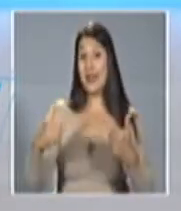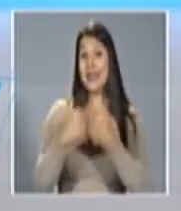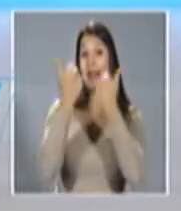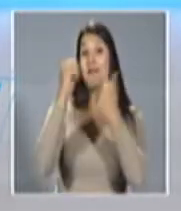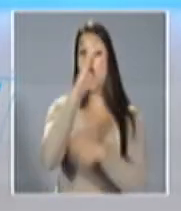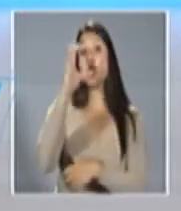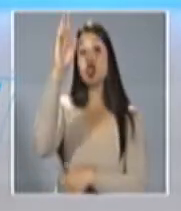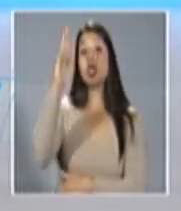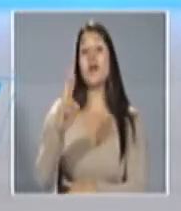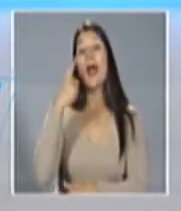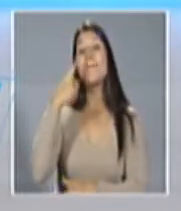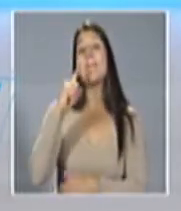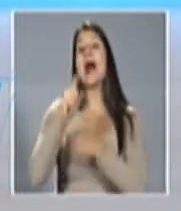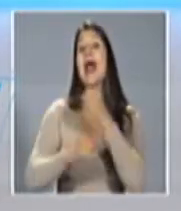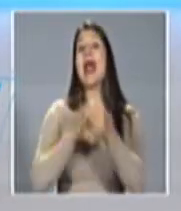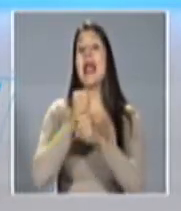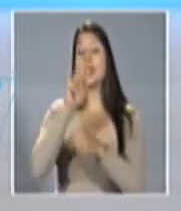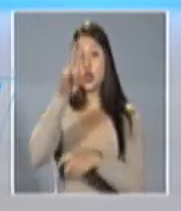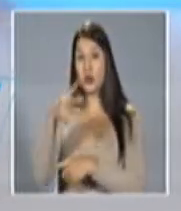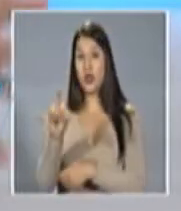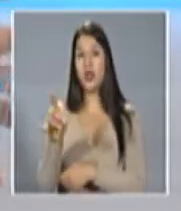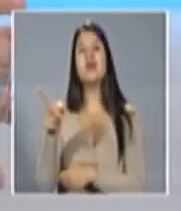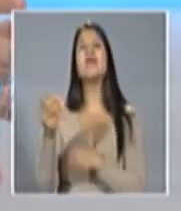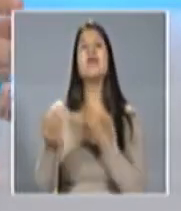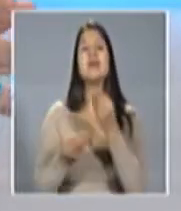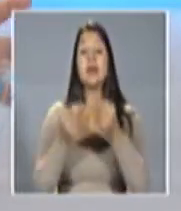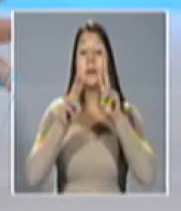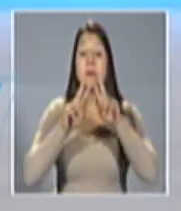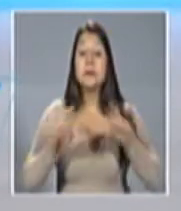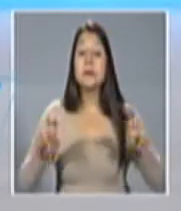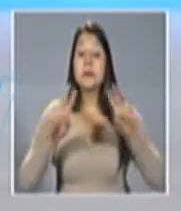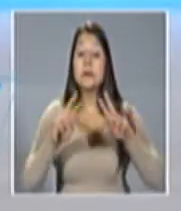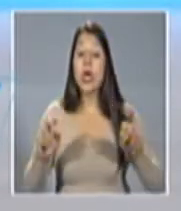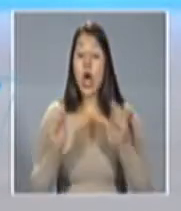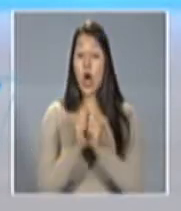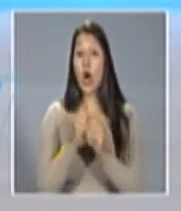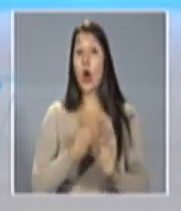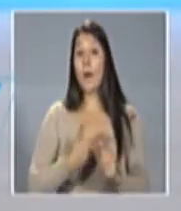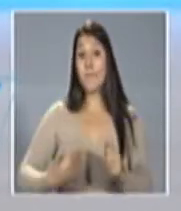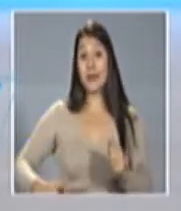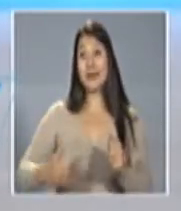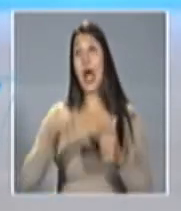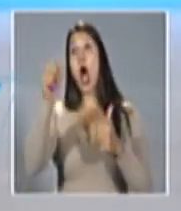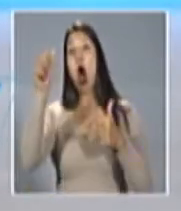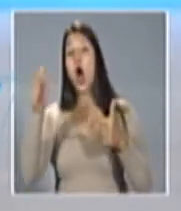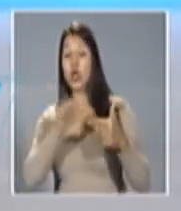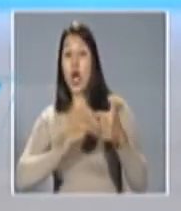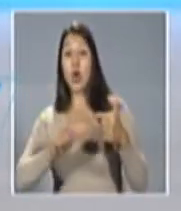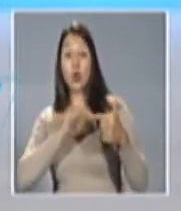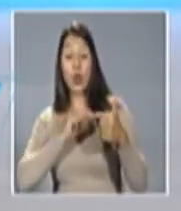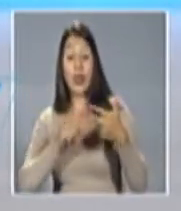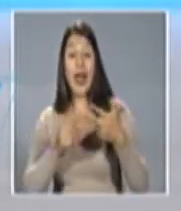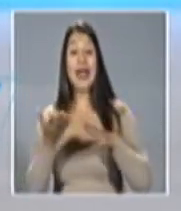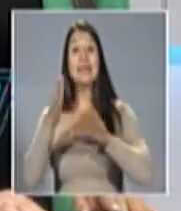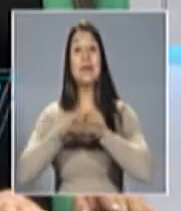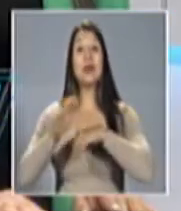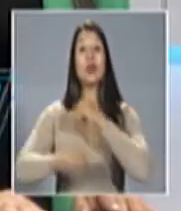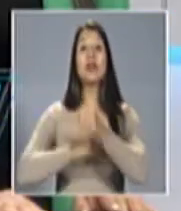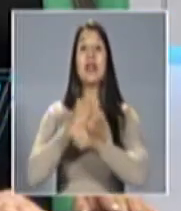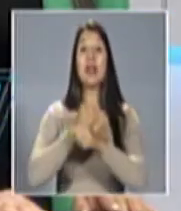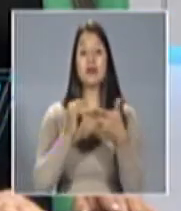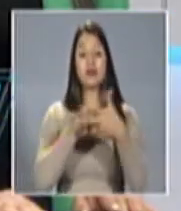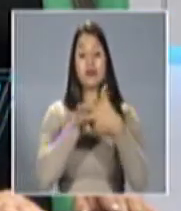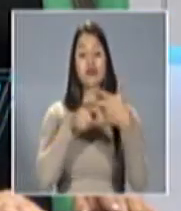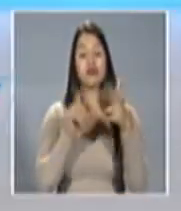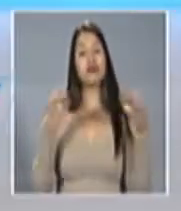para el año 2018, donde se va a analizar con el presidente de la República, a otras autoridades de gobierno y expertos internacionales, donde se va a